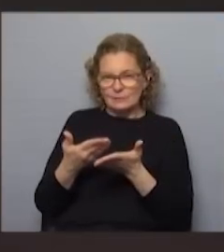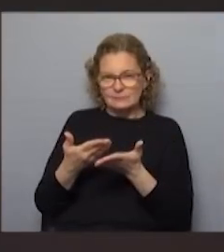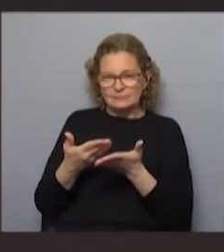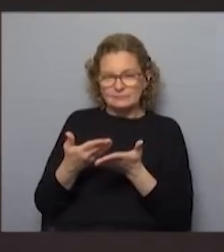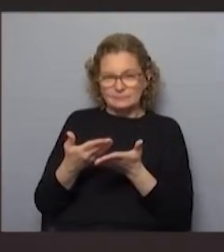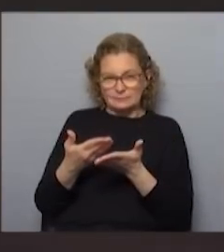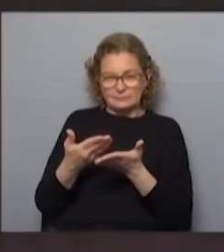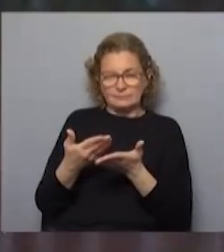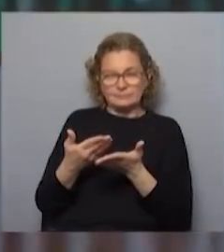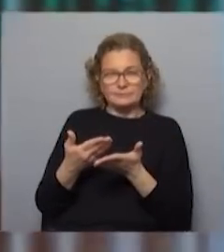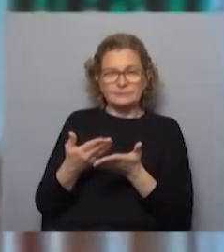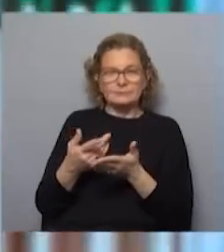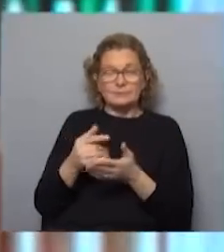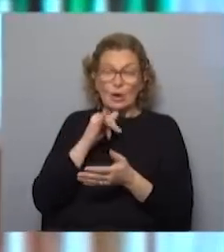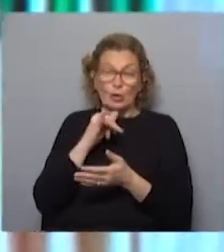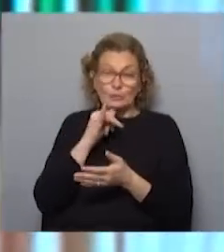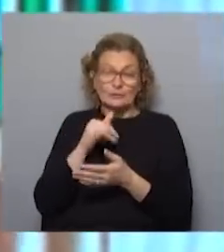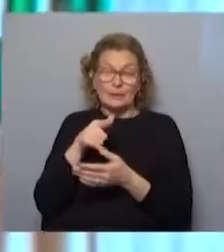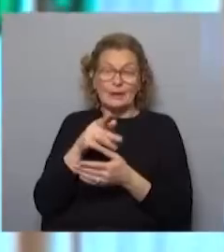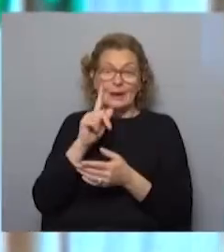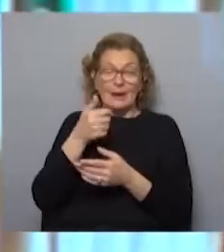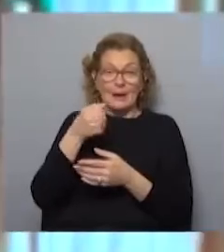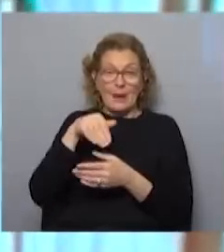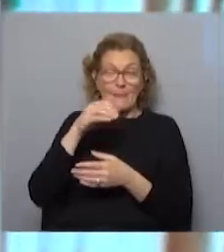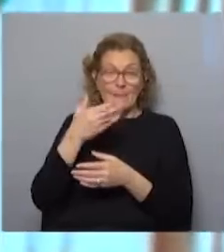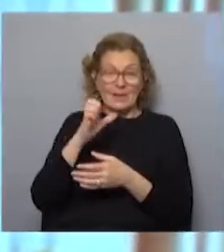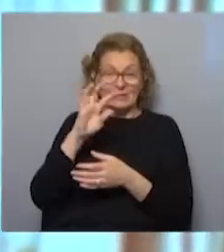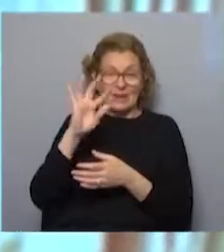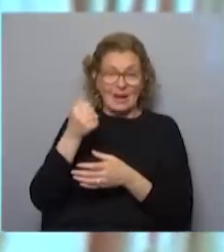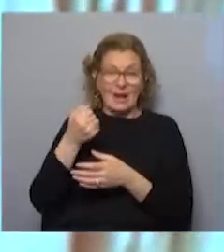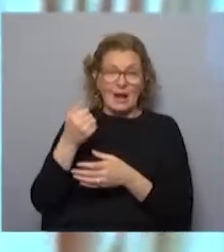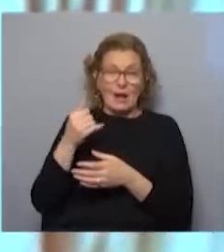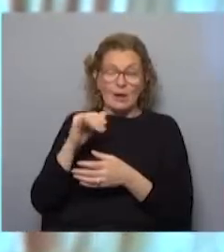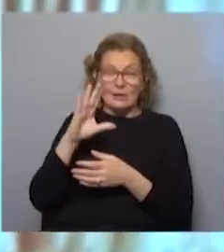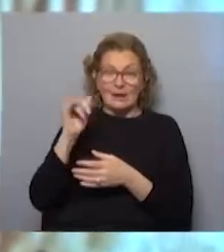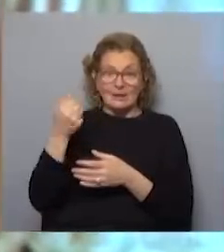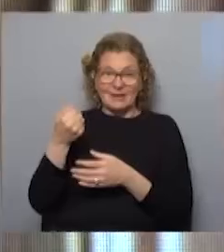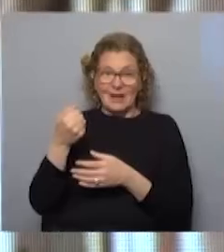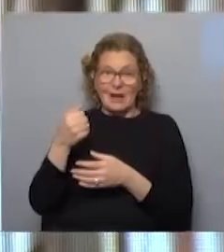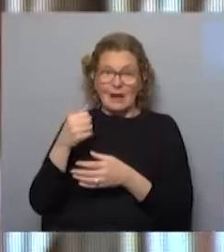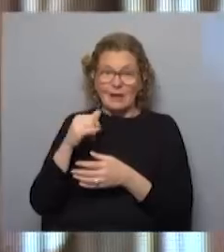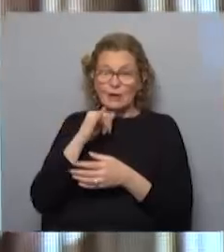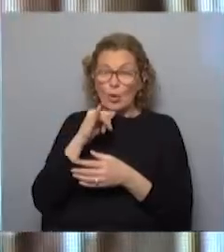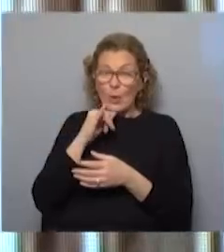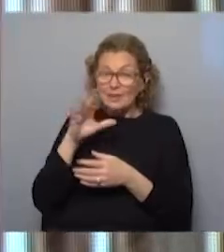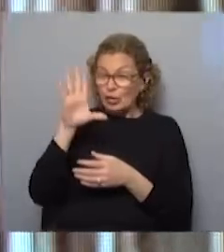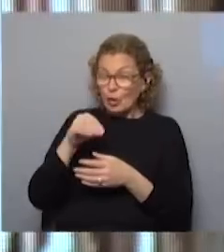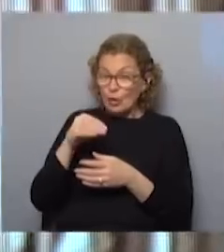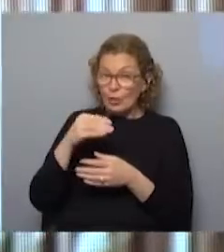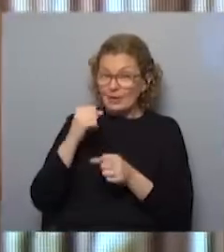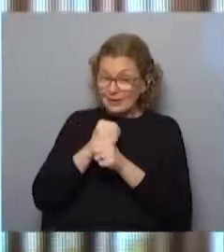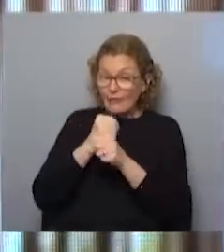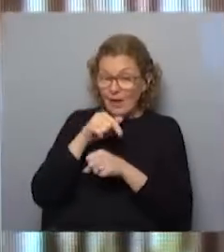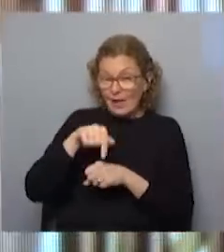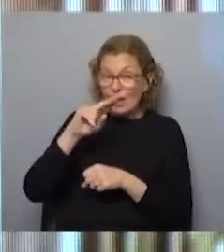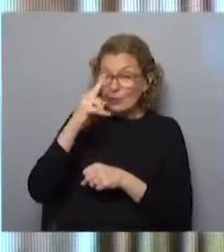bueno como el caso que contaba Ignacio de gambeta ex espías de la Cia que cuentan todo pero que trabajaron en Uruguay qué pasaron por acá sí